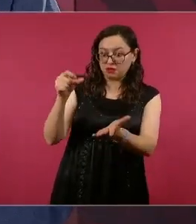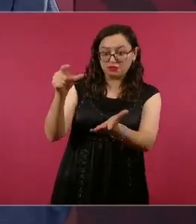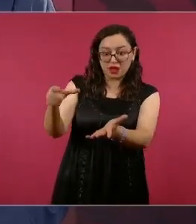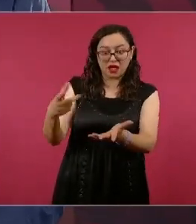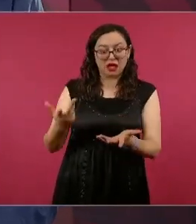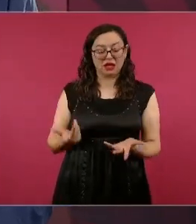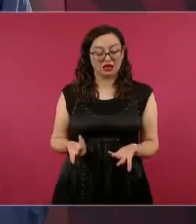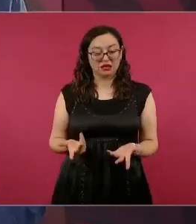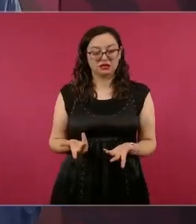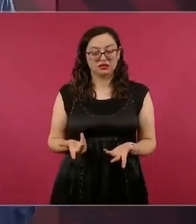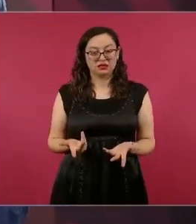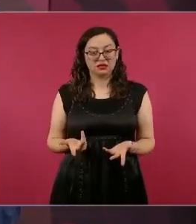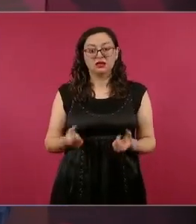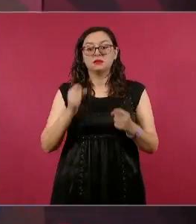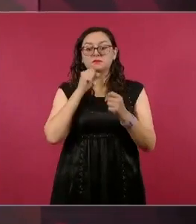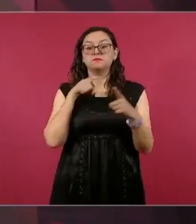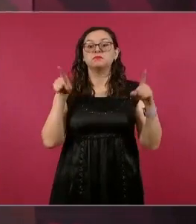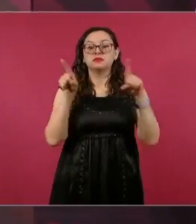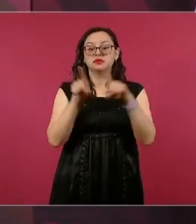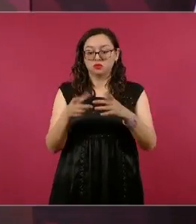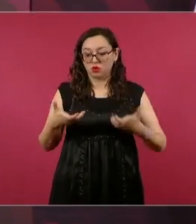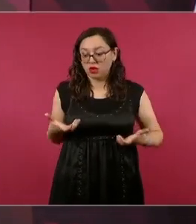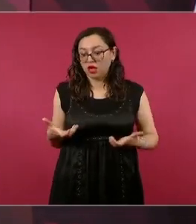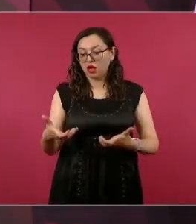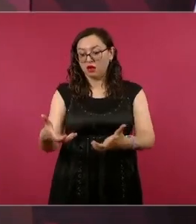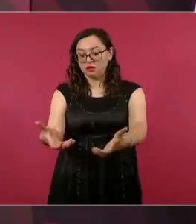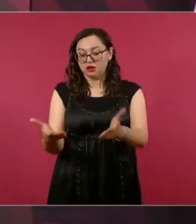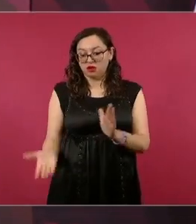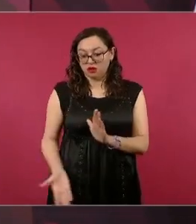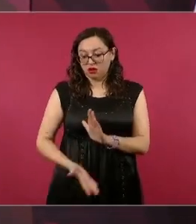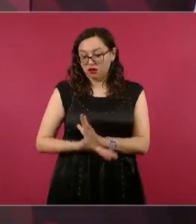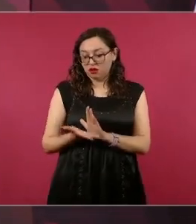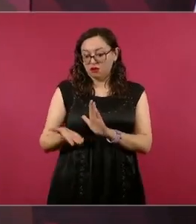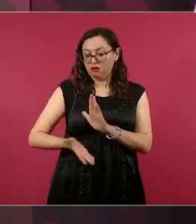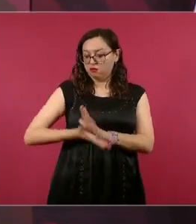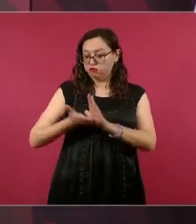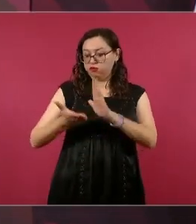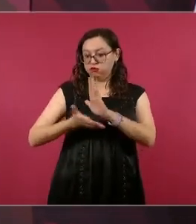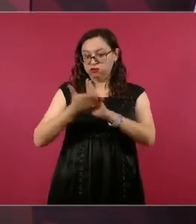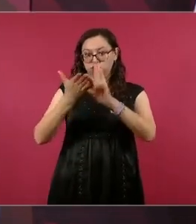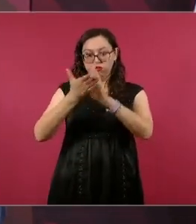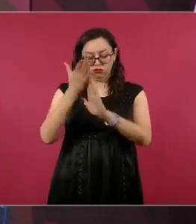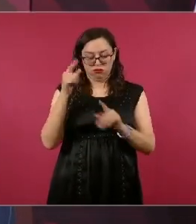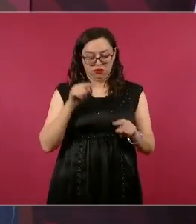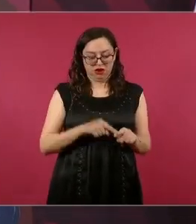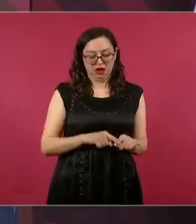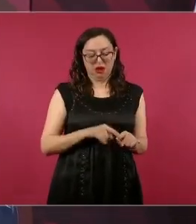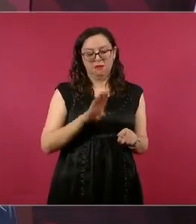y construimos el camino de Badiraguato a